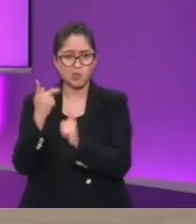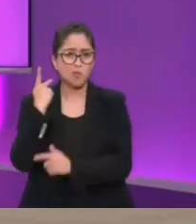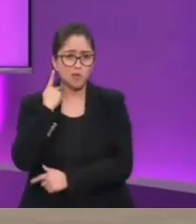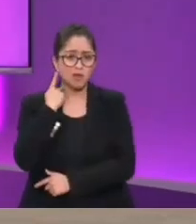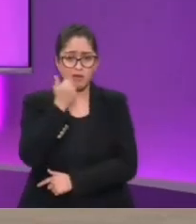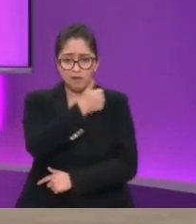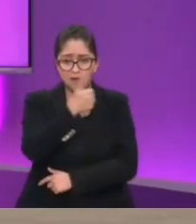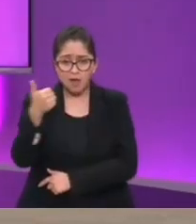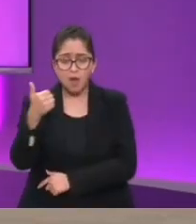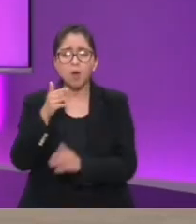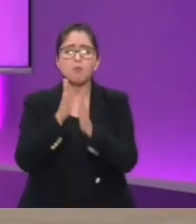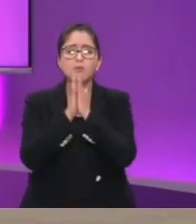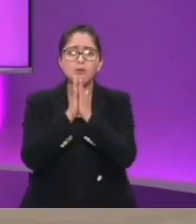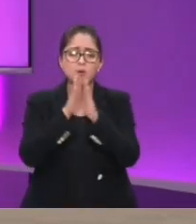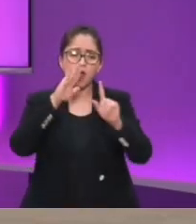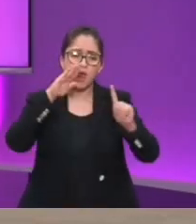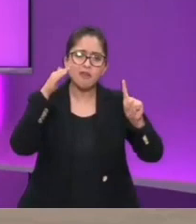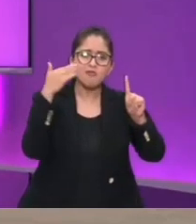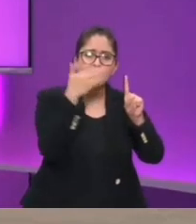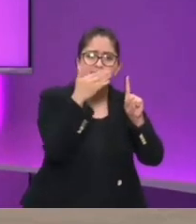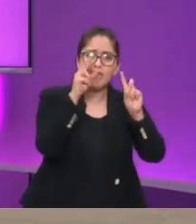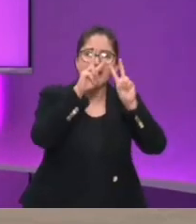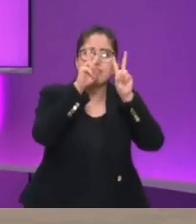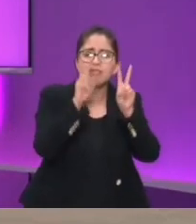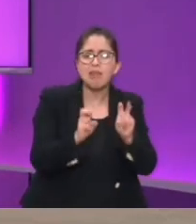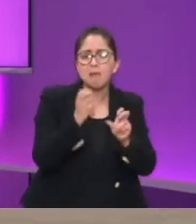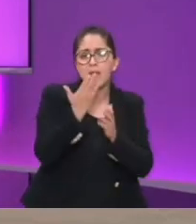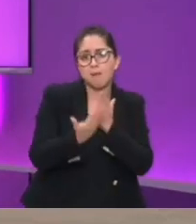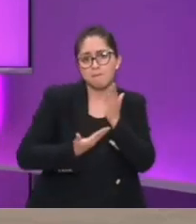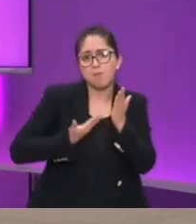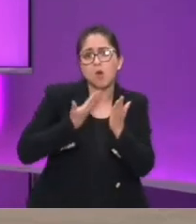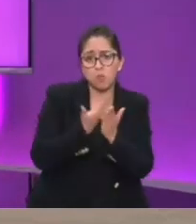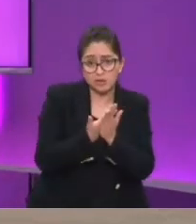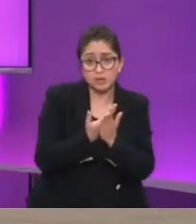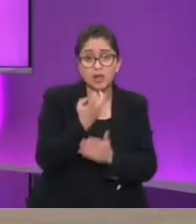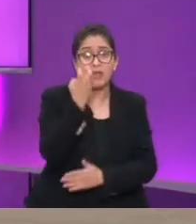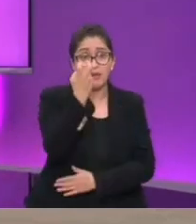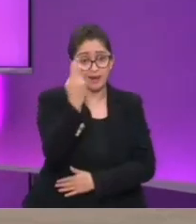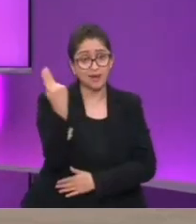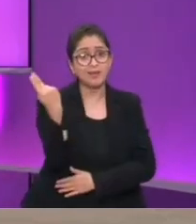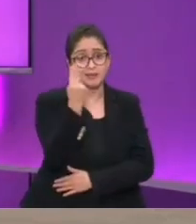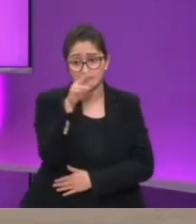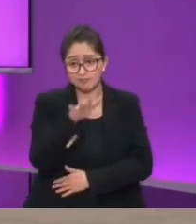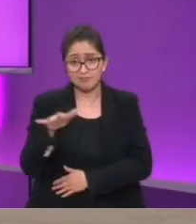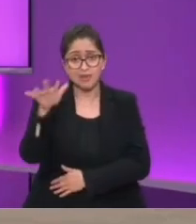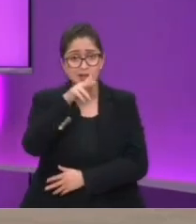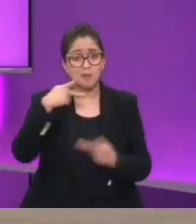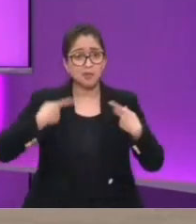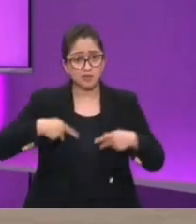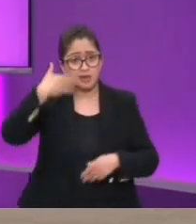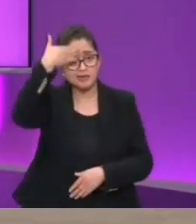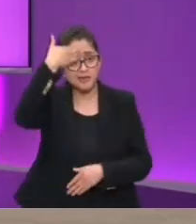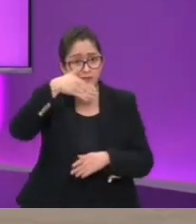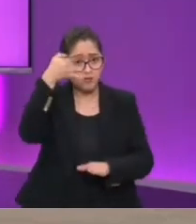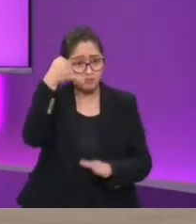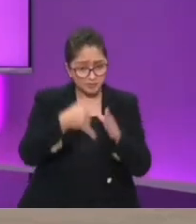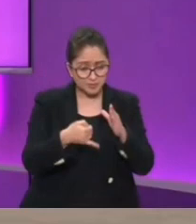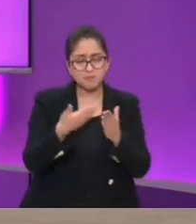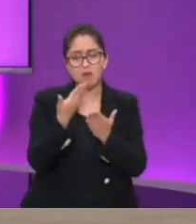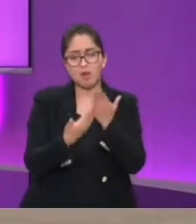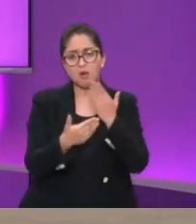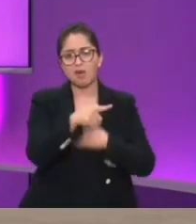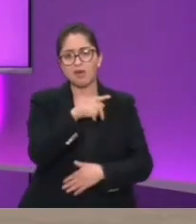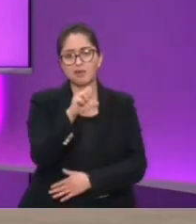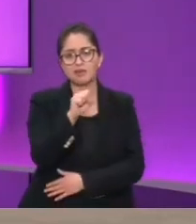que enfocarse en temas de propuesta, principalmente, que es lo que busca conocer la ciudadanía. Y ahora toca el turno a Salomón